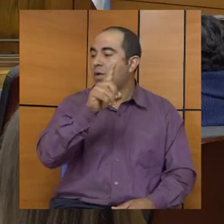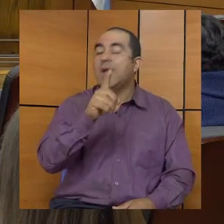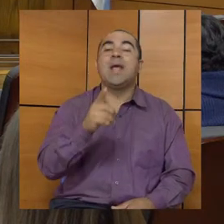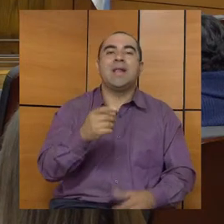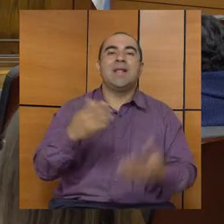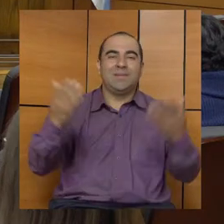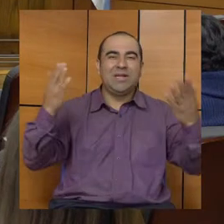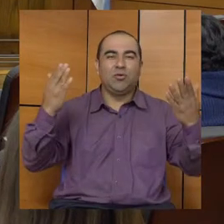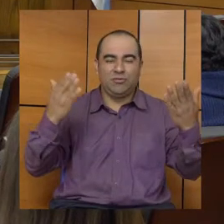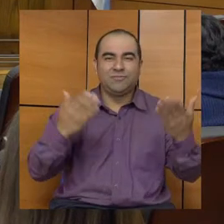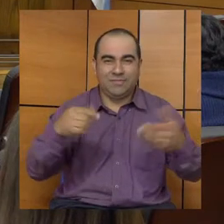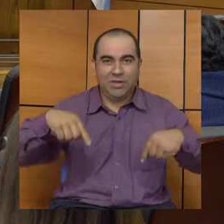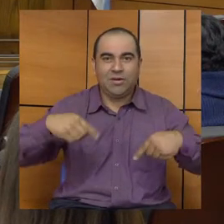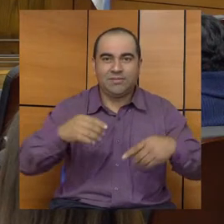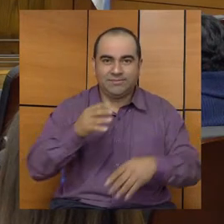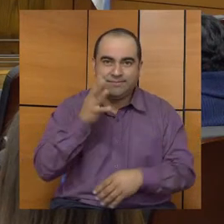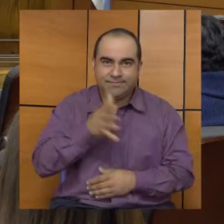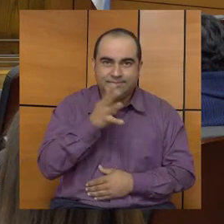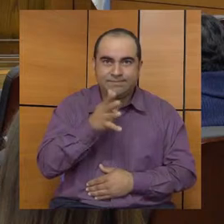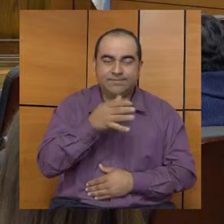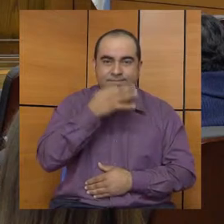saludo.